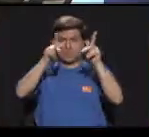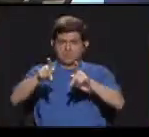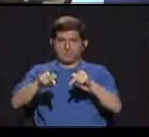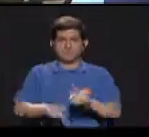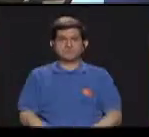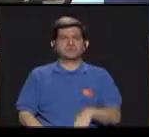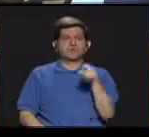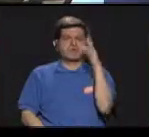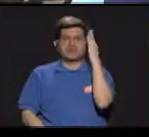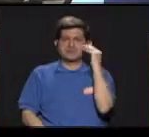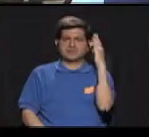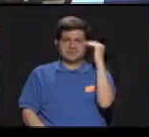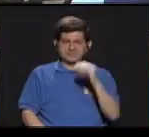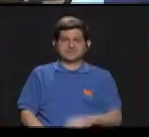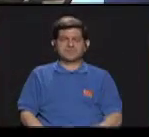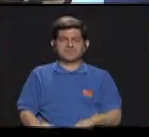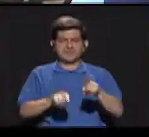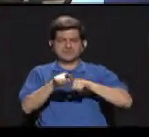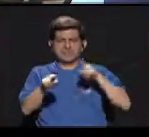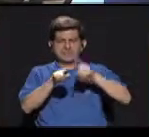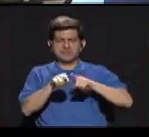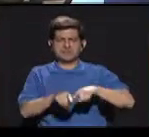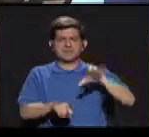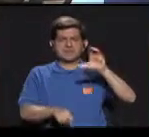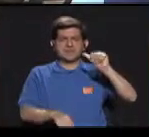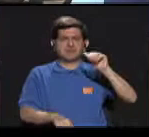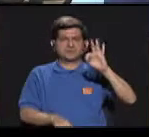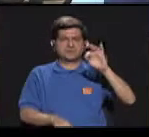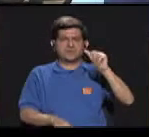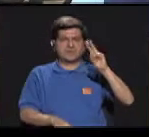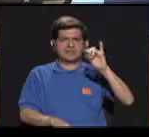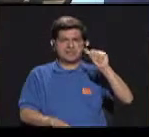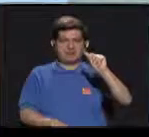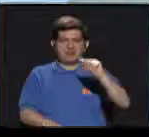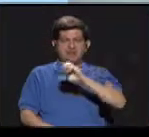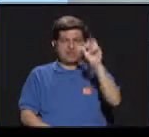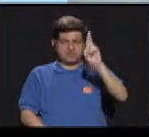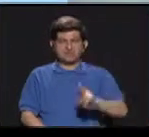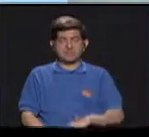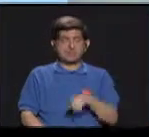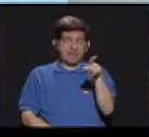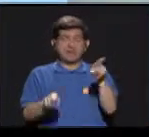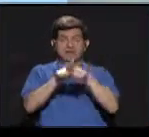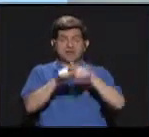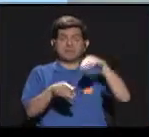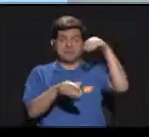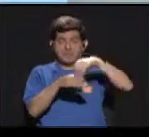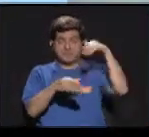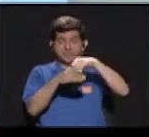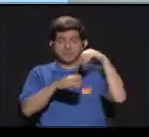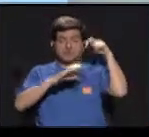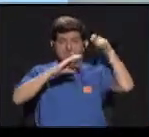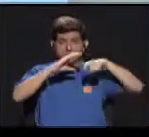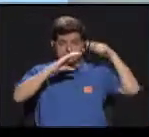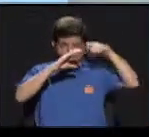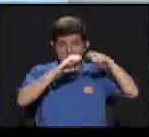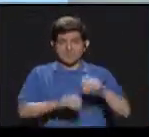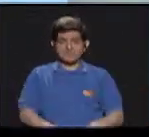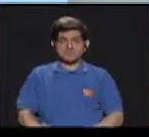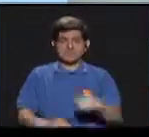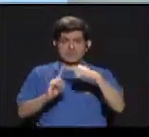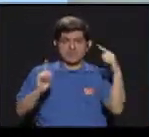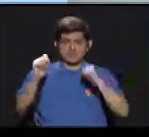público sobre la vivencia de los Cataña en Costa Rica. Bueno, y es que además don Alfredo aportó al cine, no solo desde el teatro, sino, bueno,